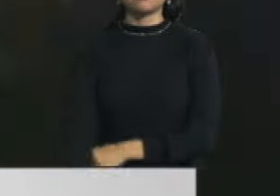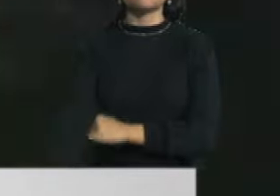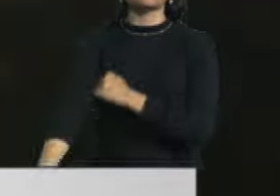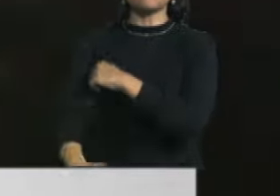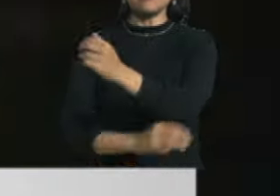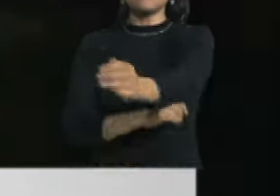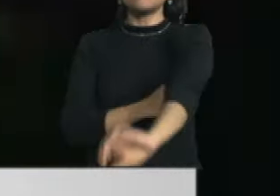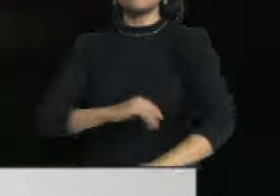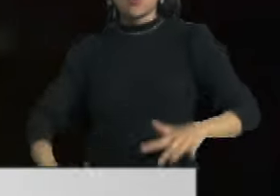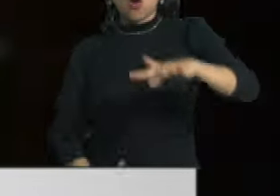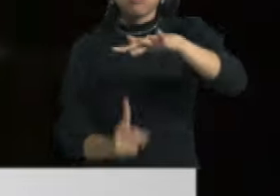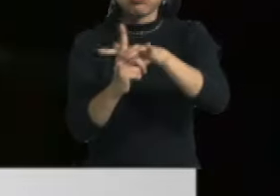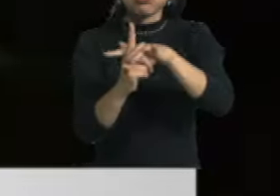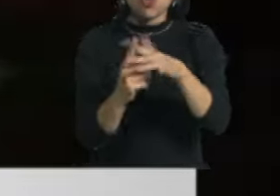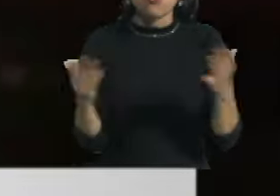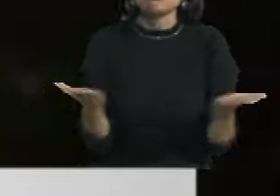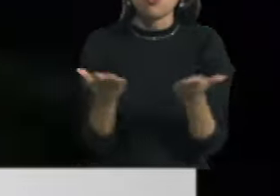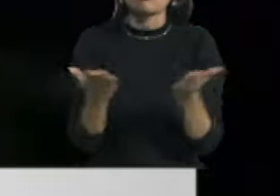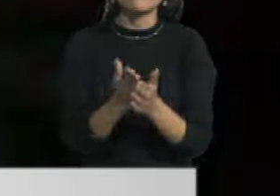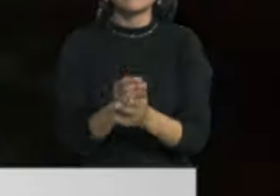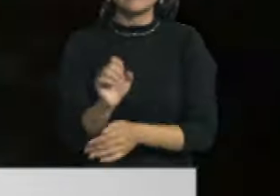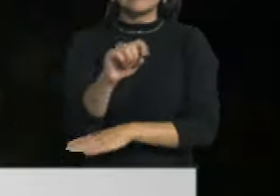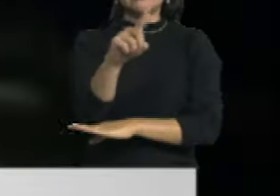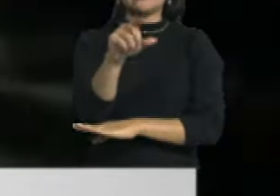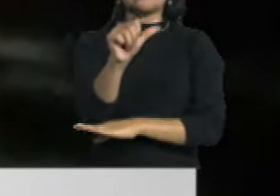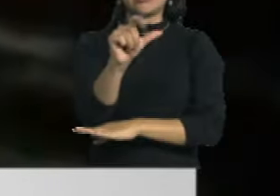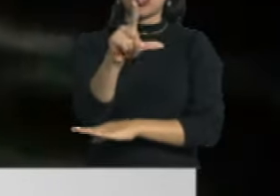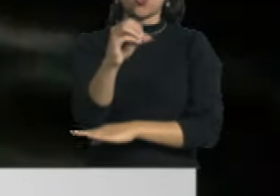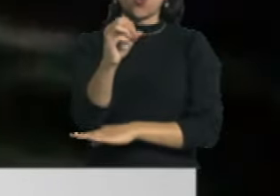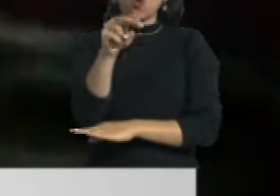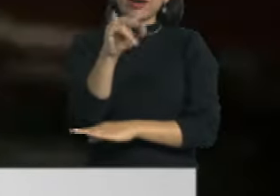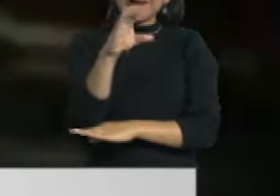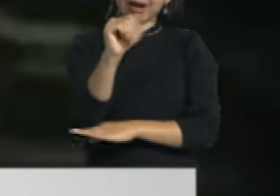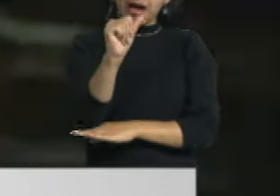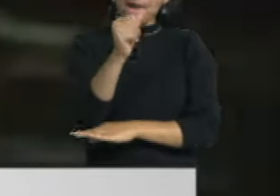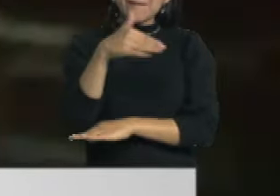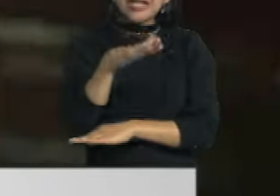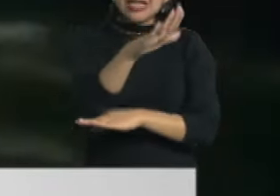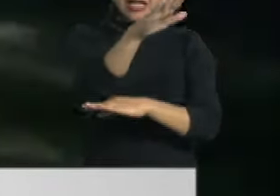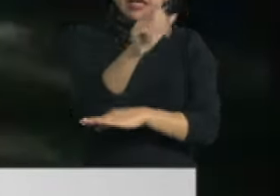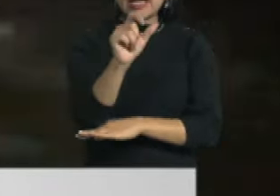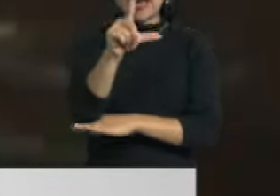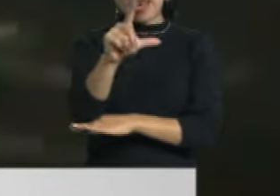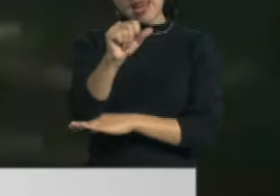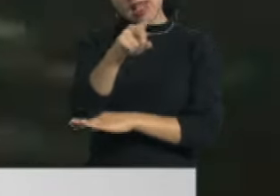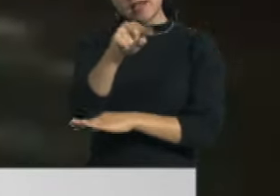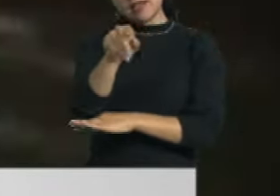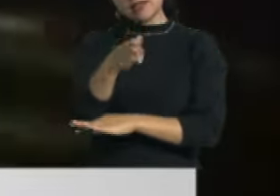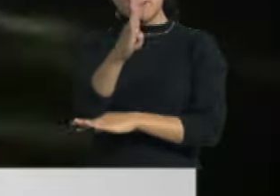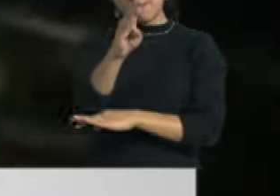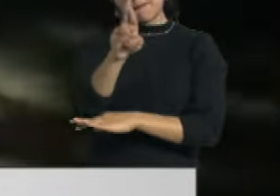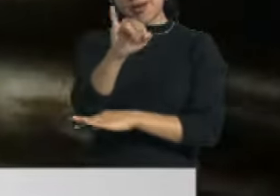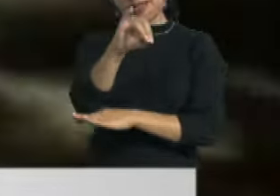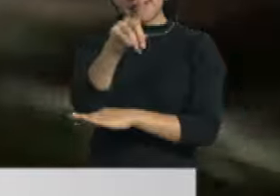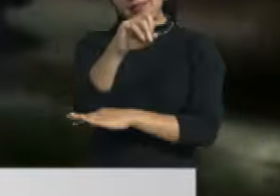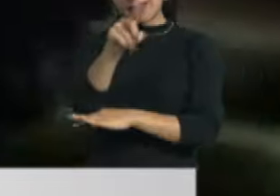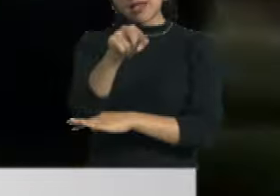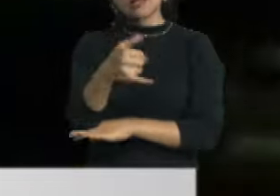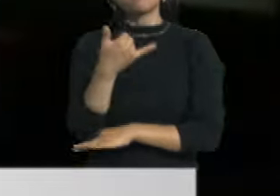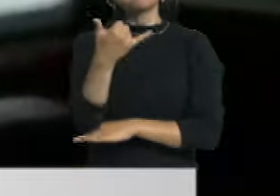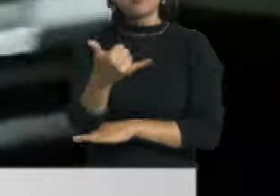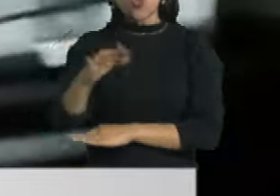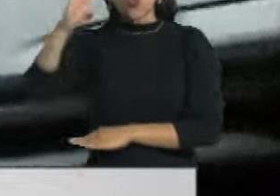Los hechos se presentaron en el corregimiento Salónica, vereda Las Brisas, cuando la Policía Nacional, en una rápida reacción policial, capturó